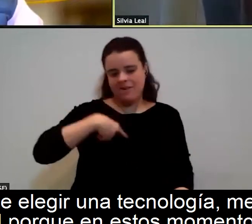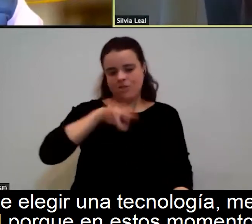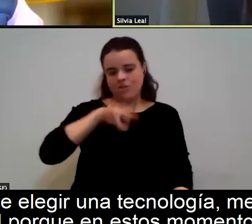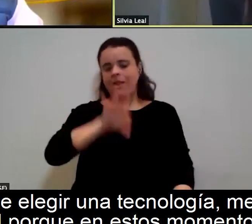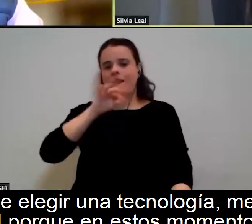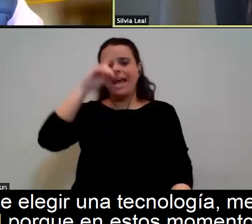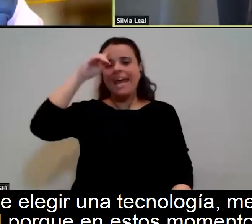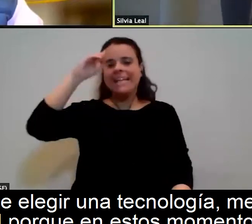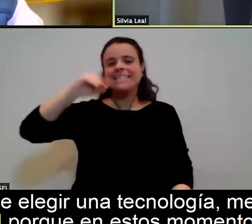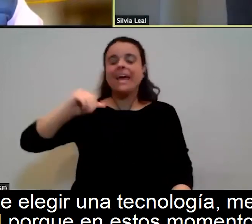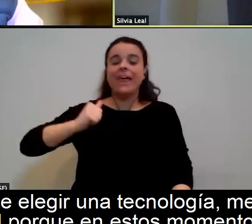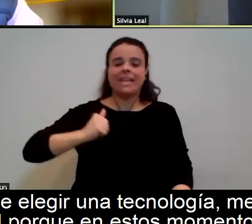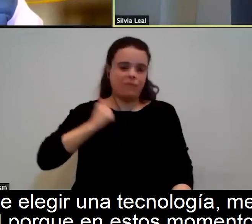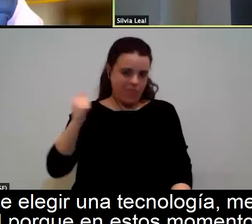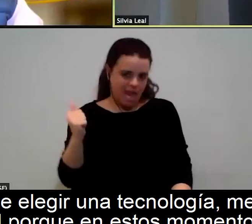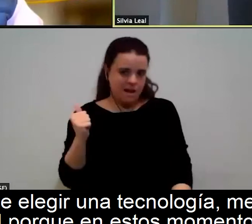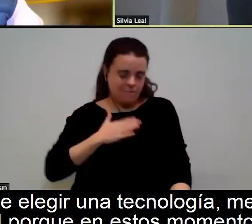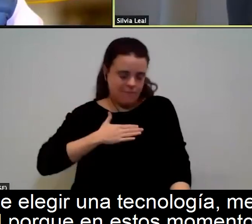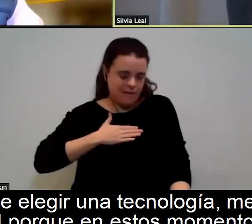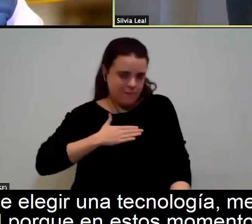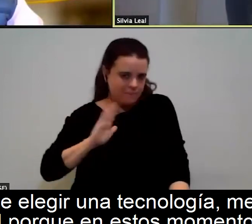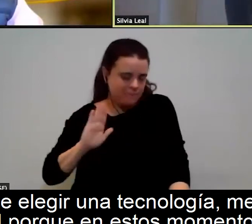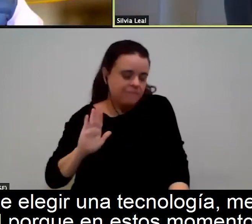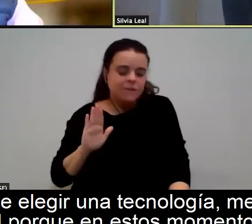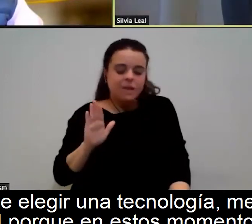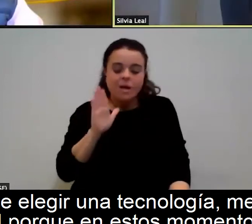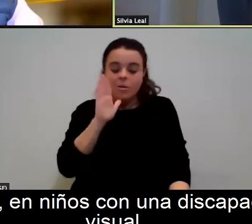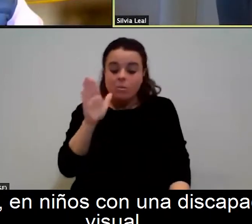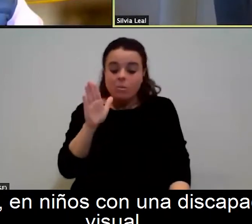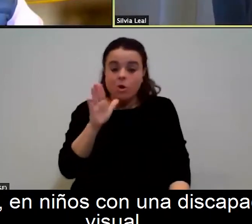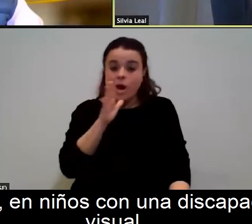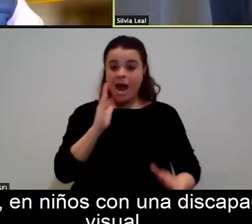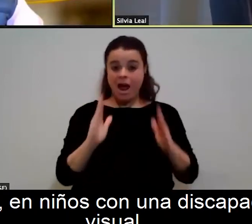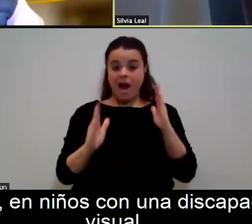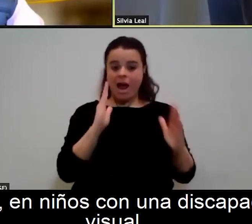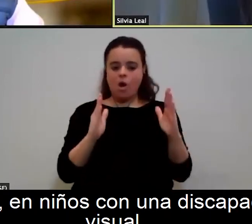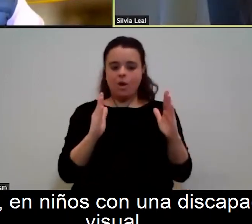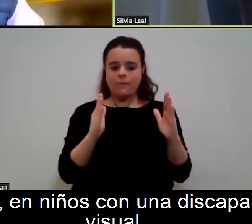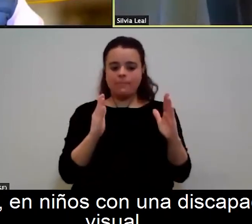artificial porque en estos momentos, cómo ayuda a detectar, ¿no?